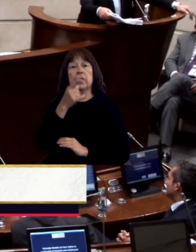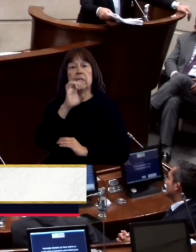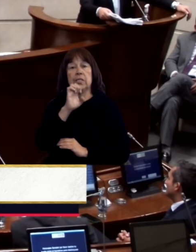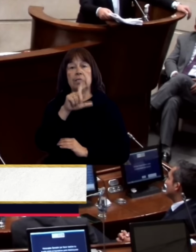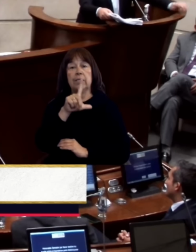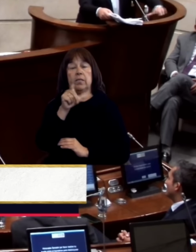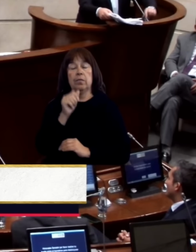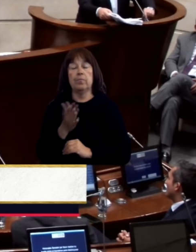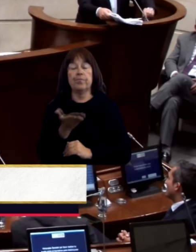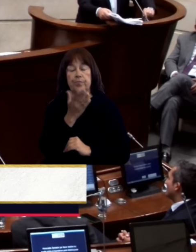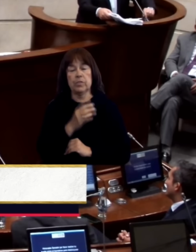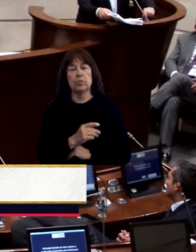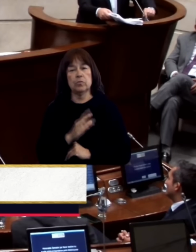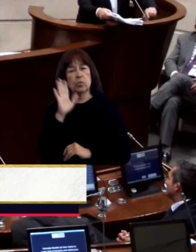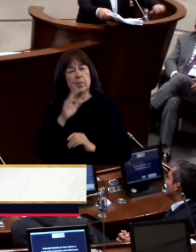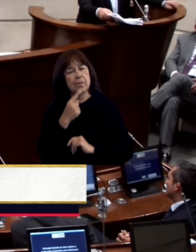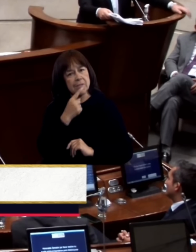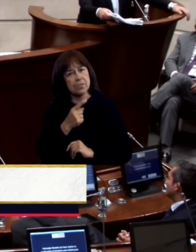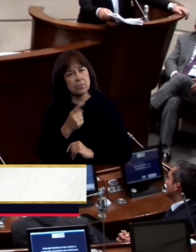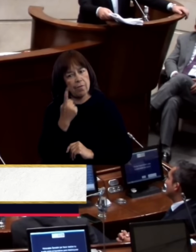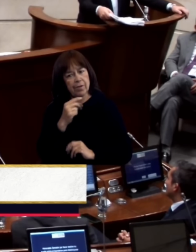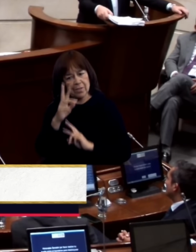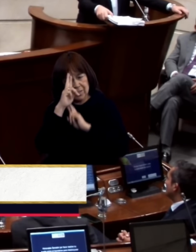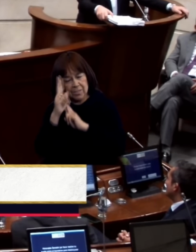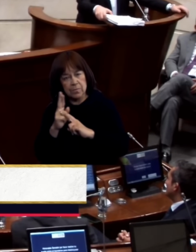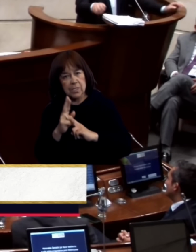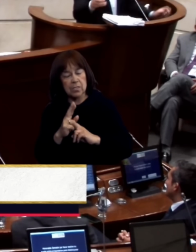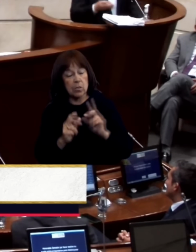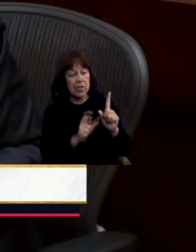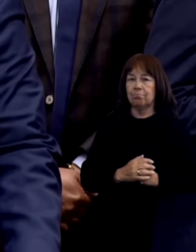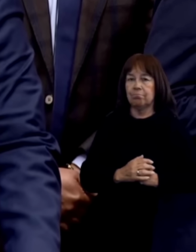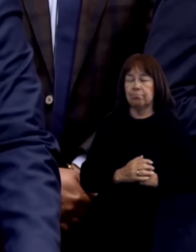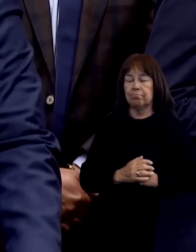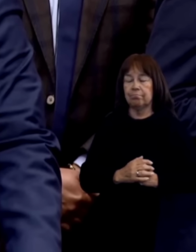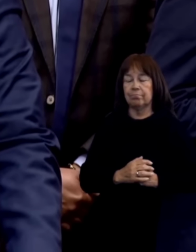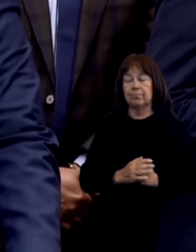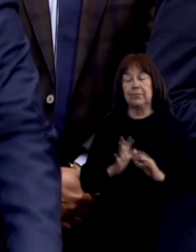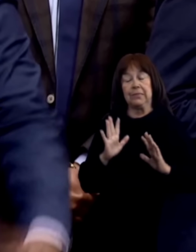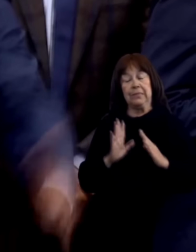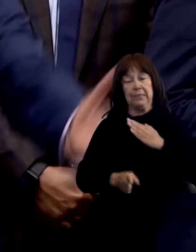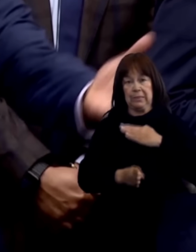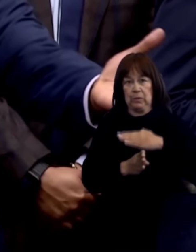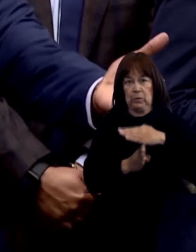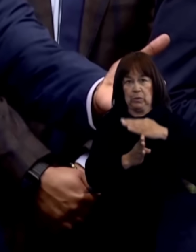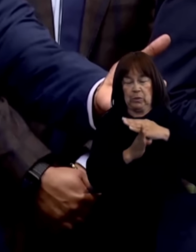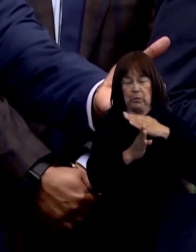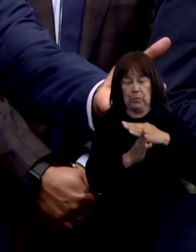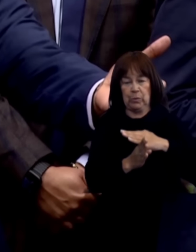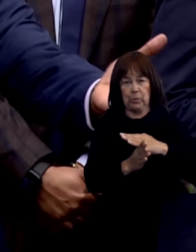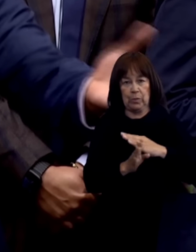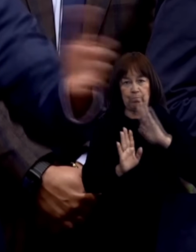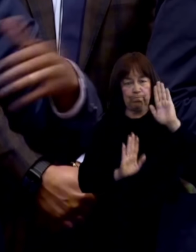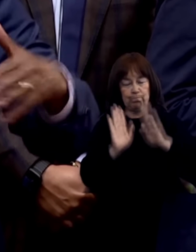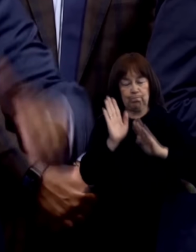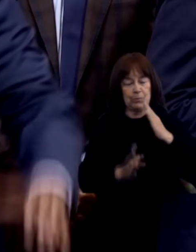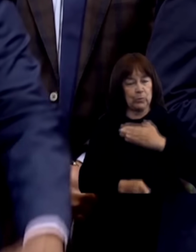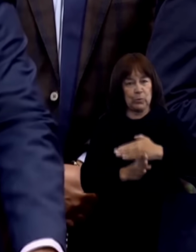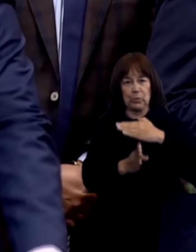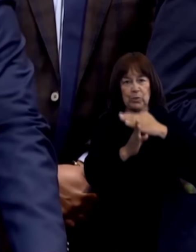la palabra al citante del debate, buscando calmar los ánimos y retomar el orden. Continúa con el uso de la palabra, senador Nicolás